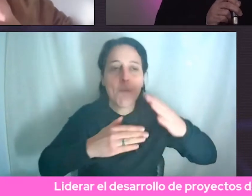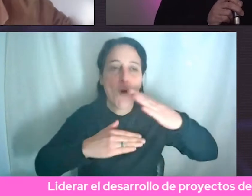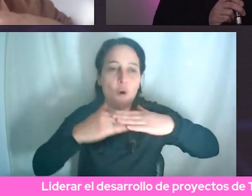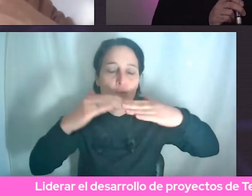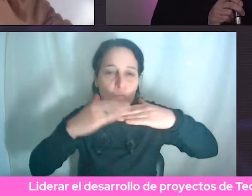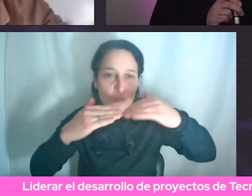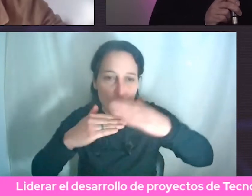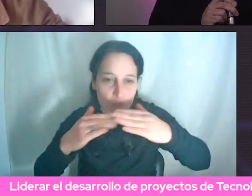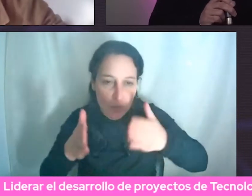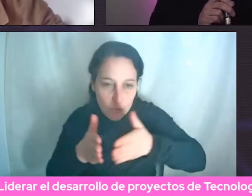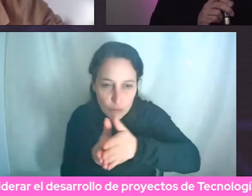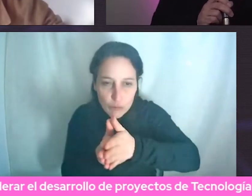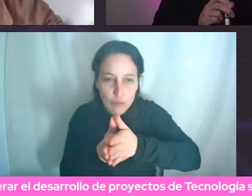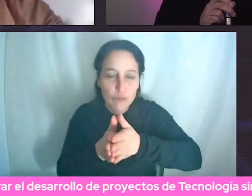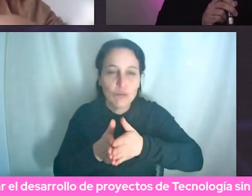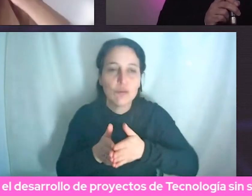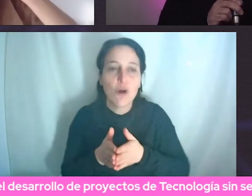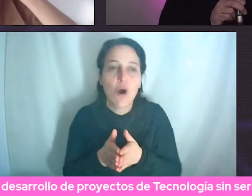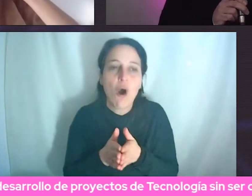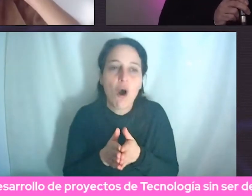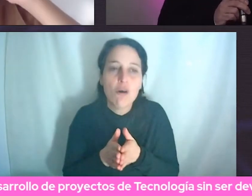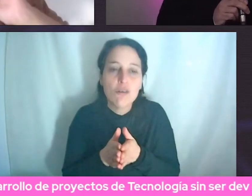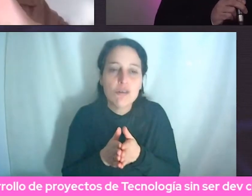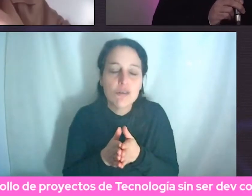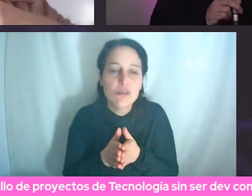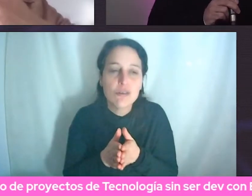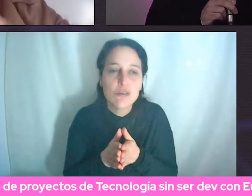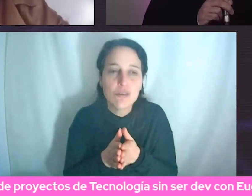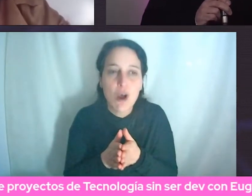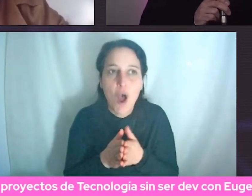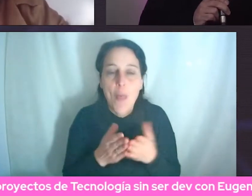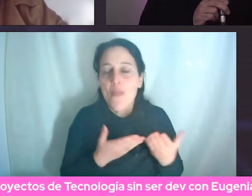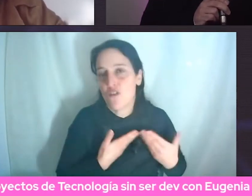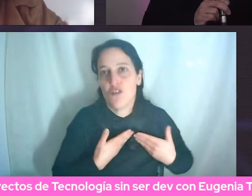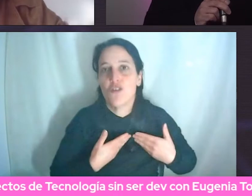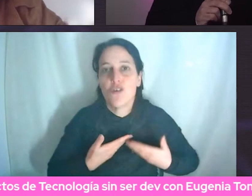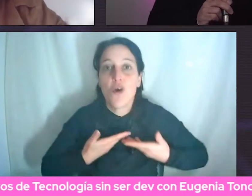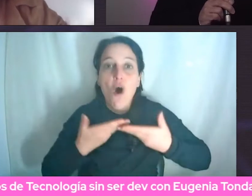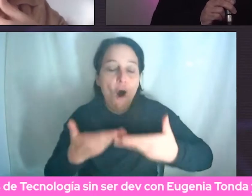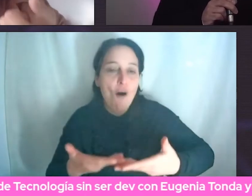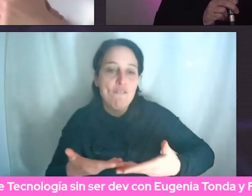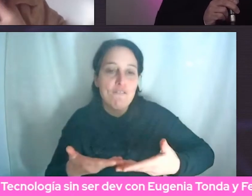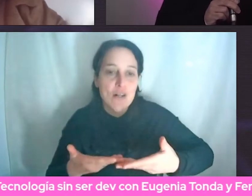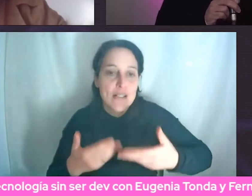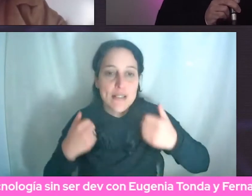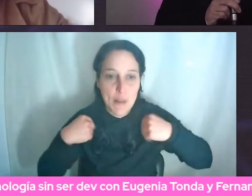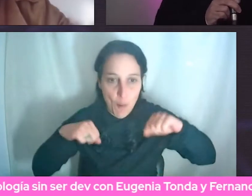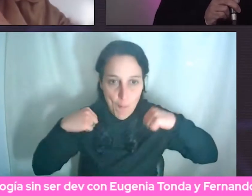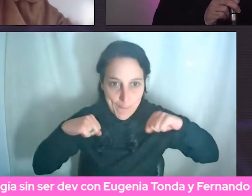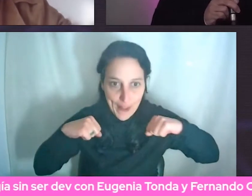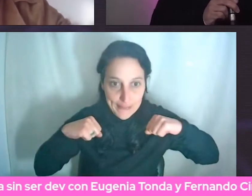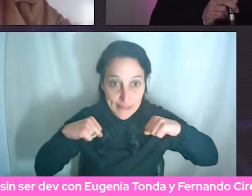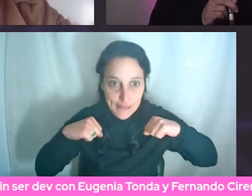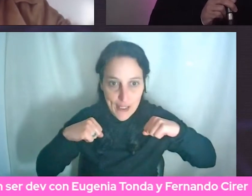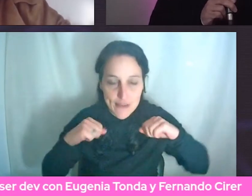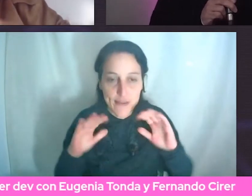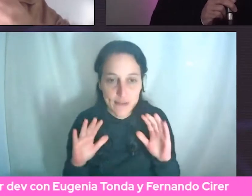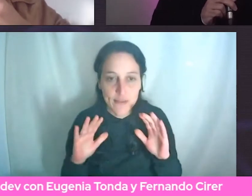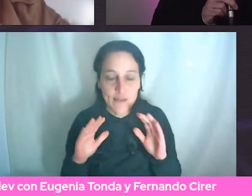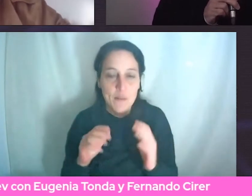implementamos, o esto se cristaliza mucho cuando, por ejemplo, ofrecemos las prácticas preprofesionales con impacto para nuestras alumnas, para nuestras egresadas,